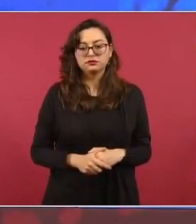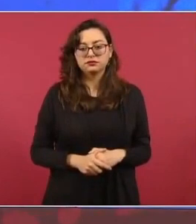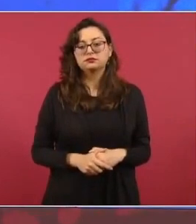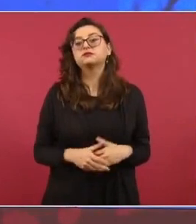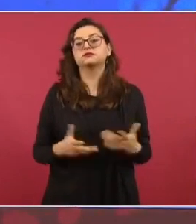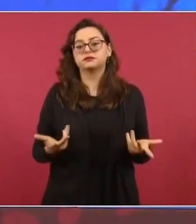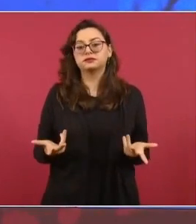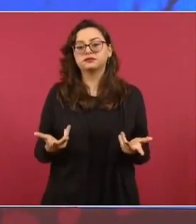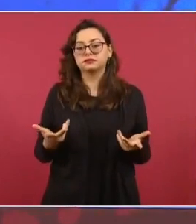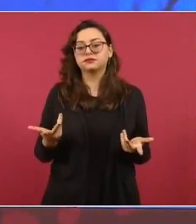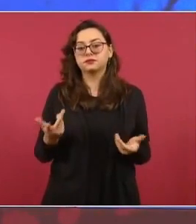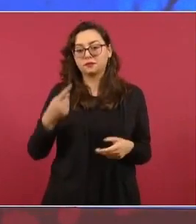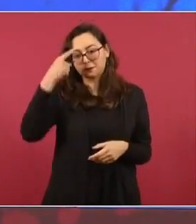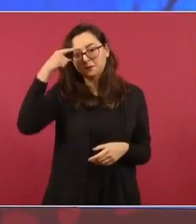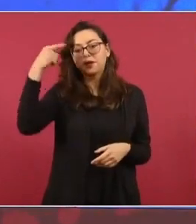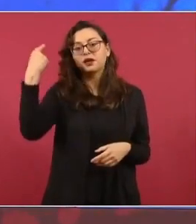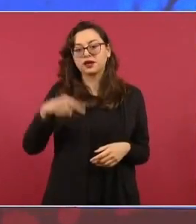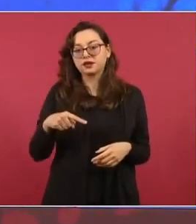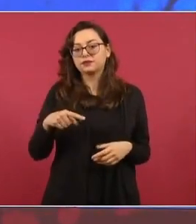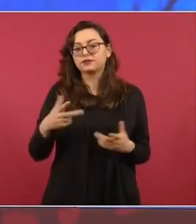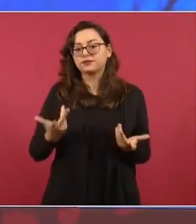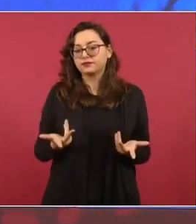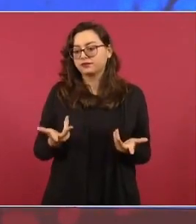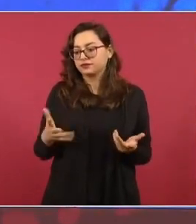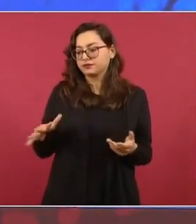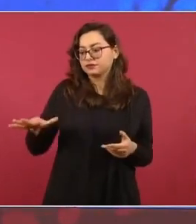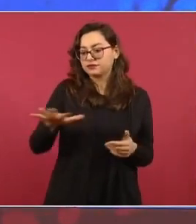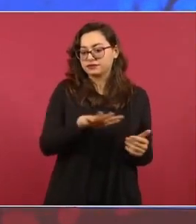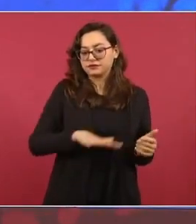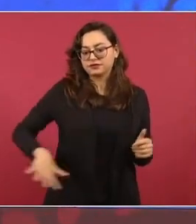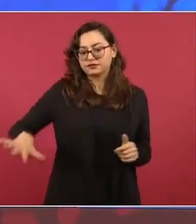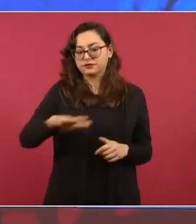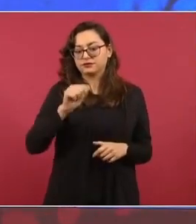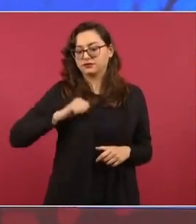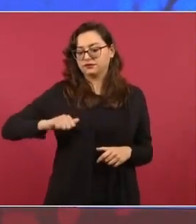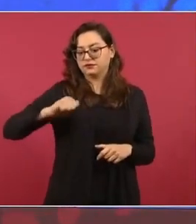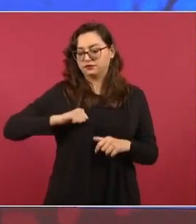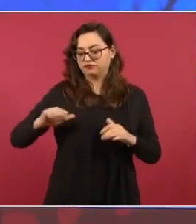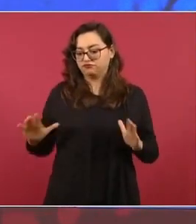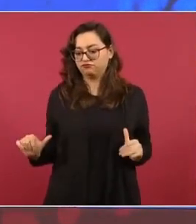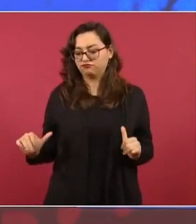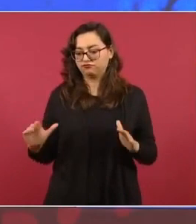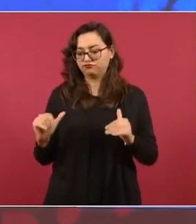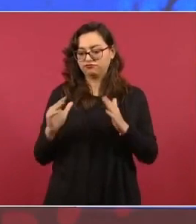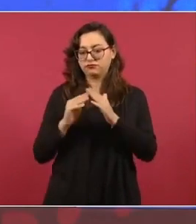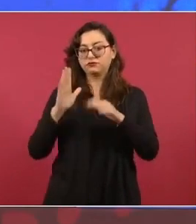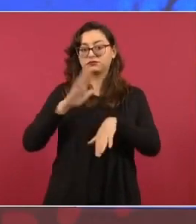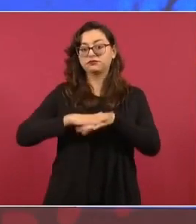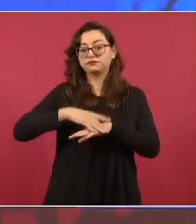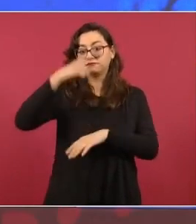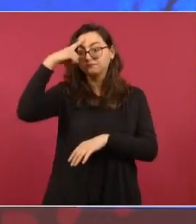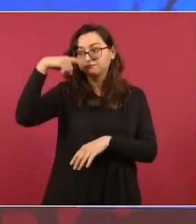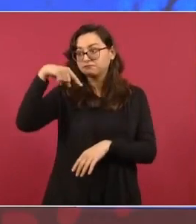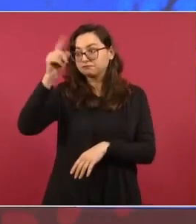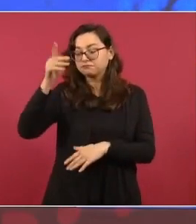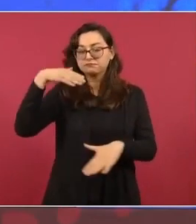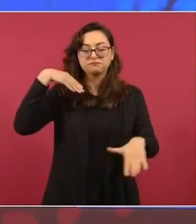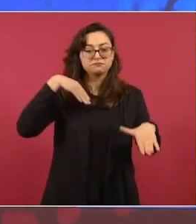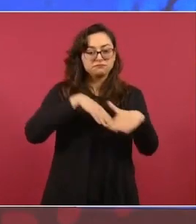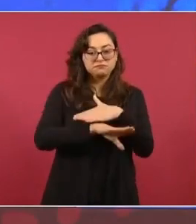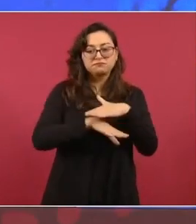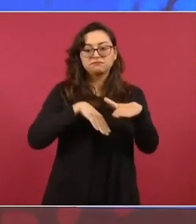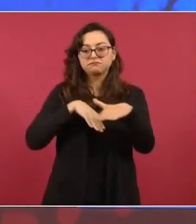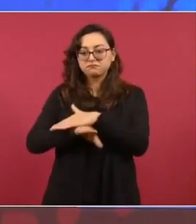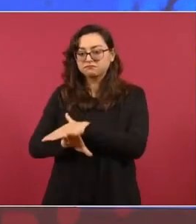para llegar a Calakmul por atrás, por aquí, porque aquí del lado